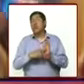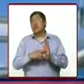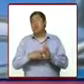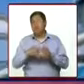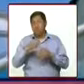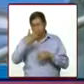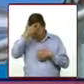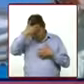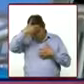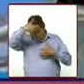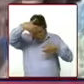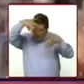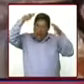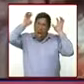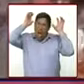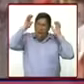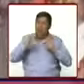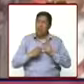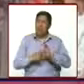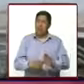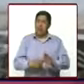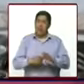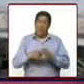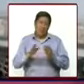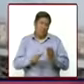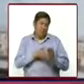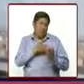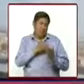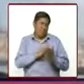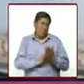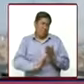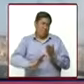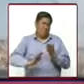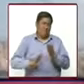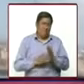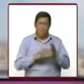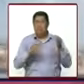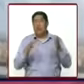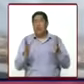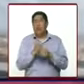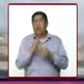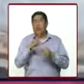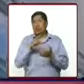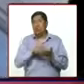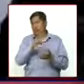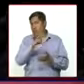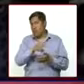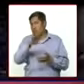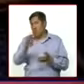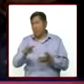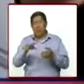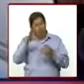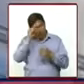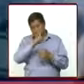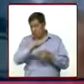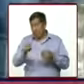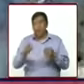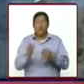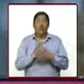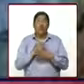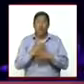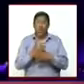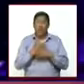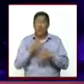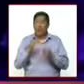un león, esta gestión estrenará una composición por ozono que reluce la gestión 2024. Además, ellos compartirán con grupos